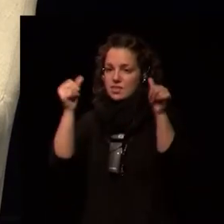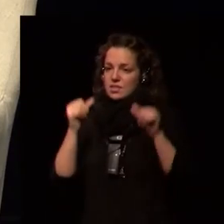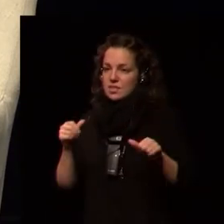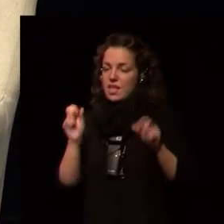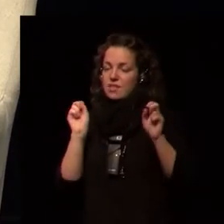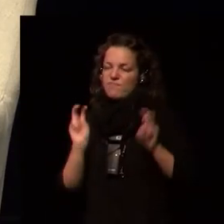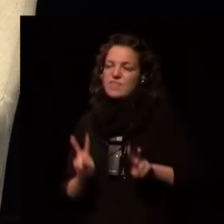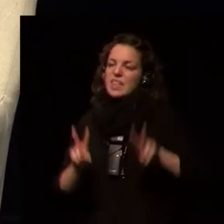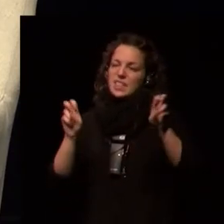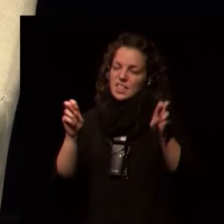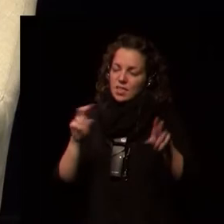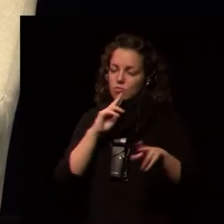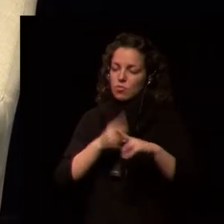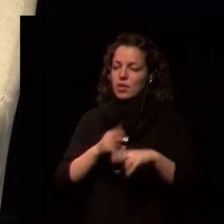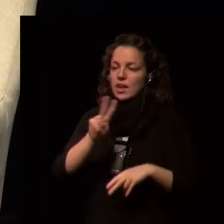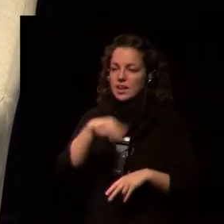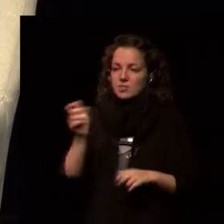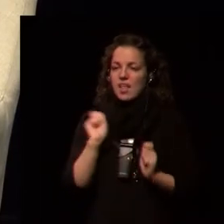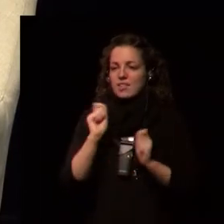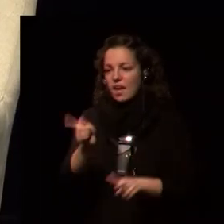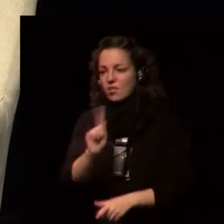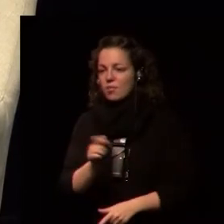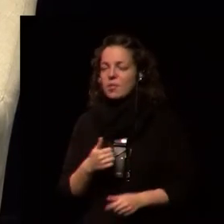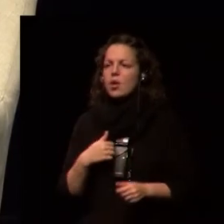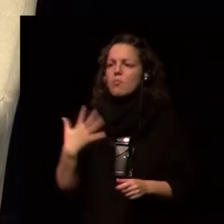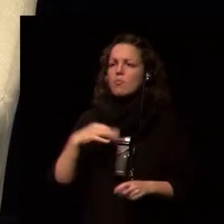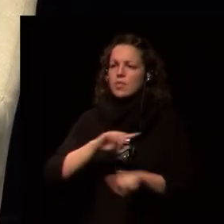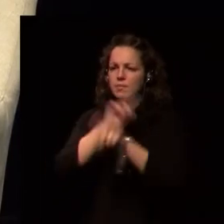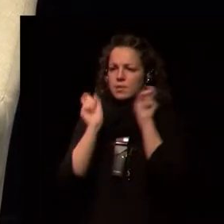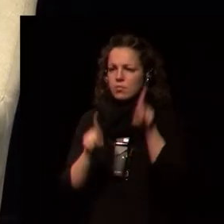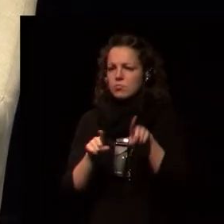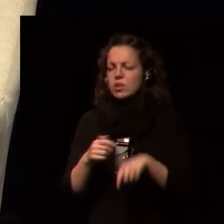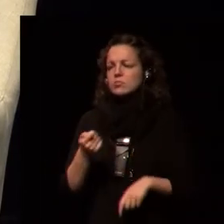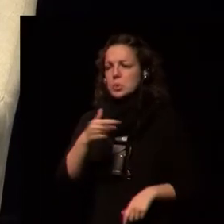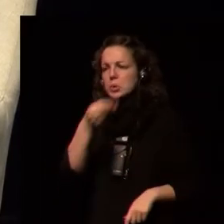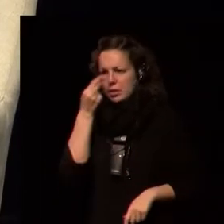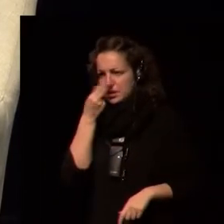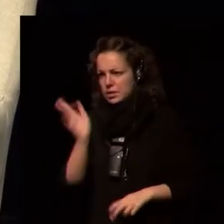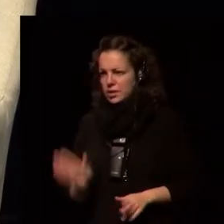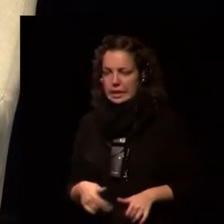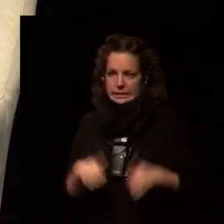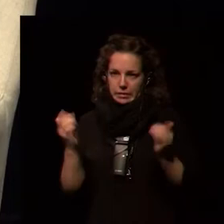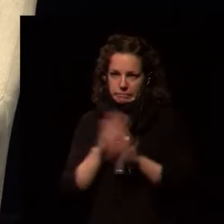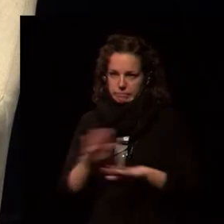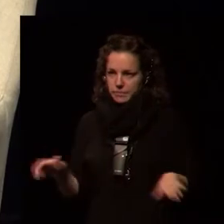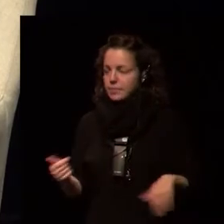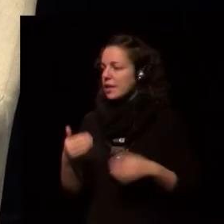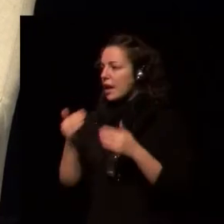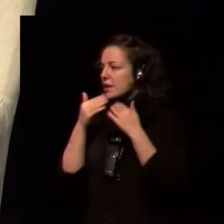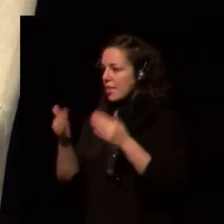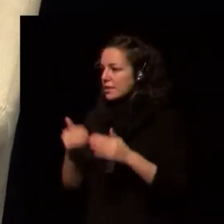muchas, muchas respuestas no van a dar, pero quizás sí hacen preguntas interesantes. Y ya está.